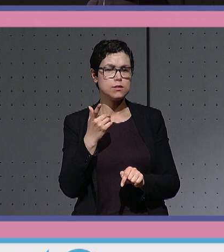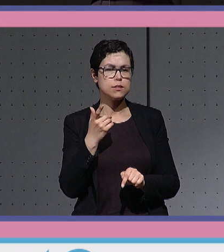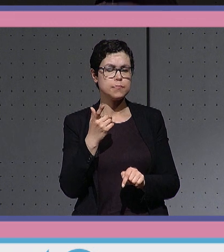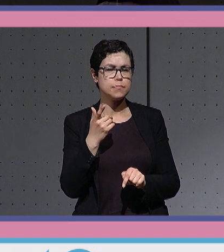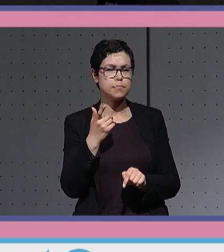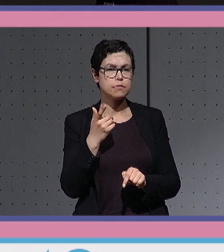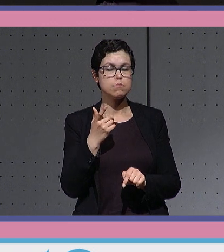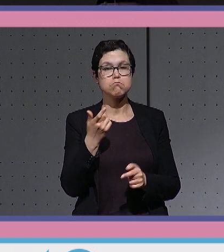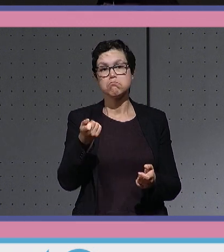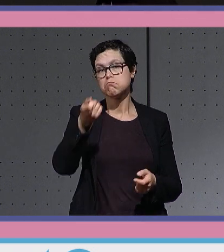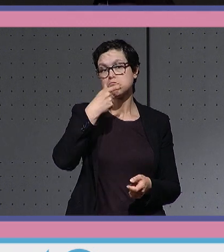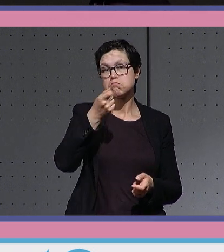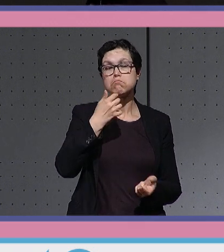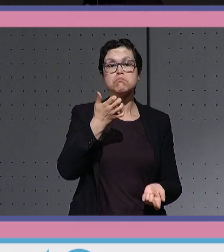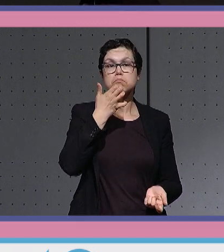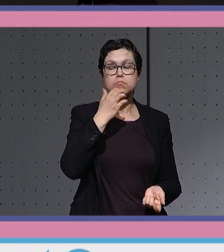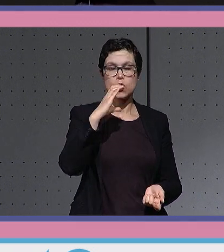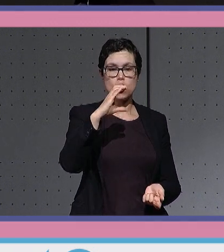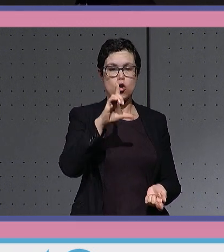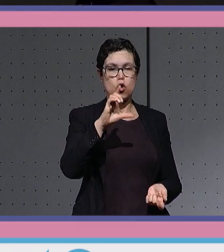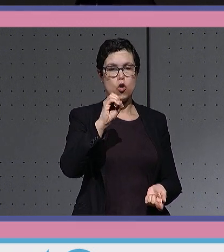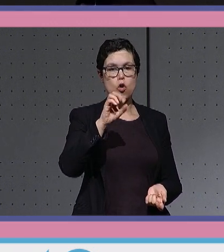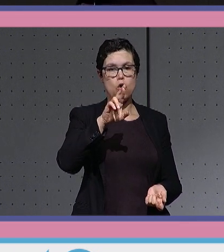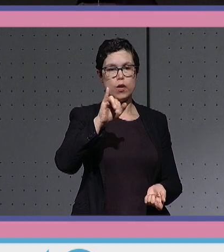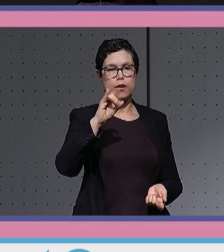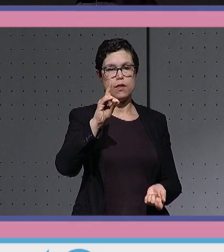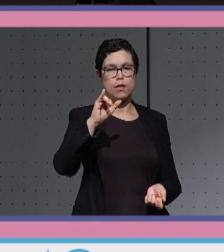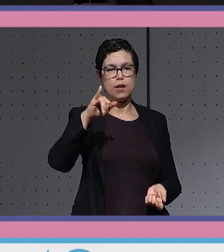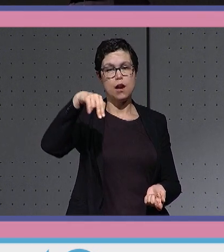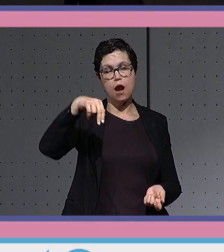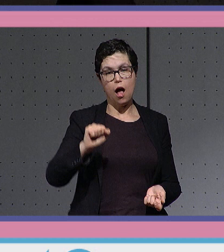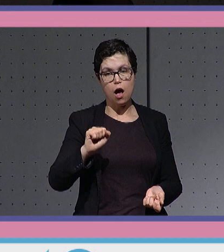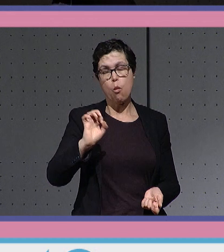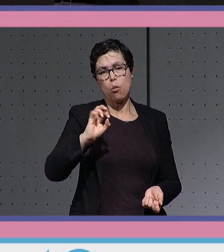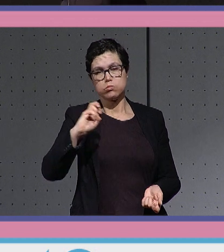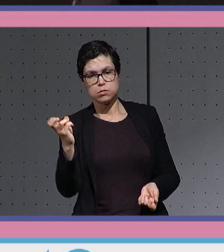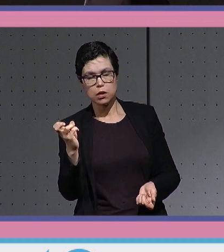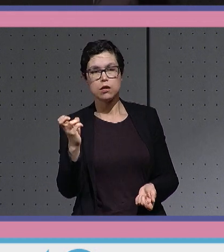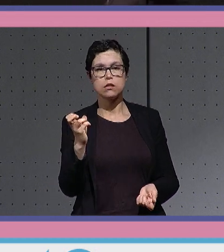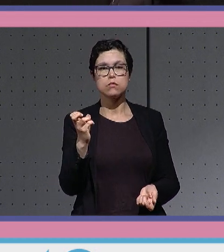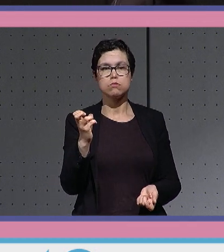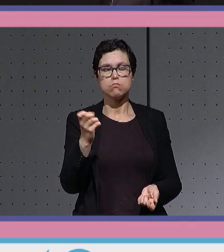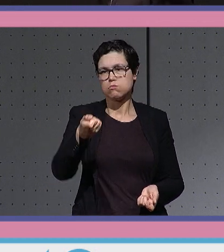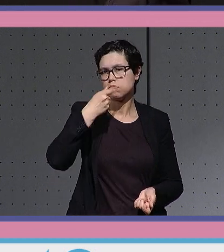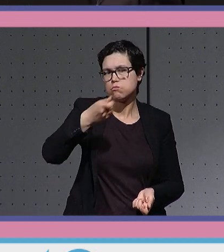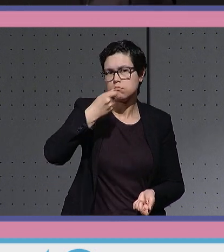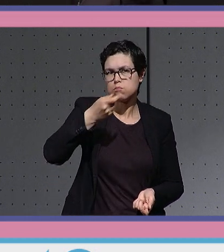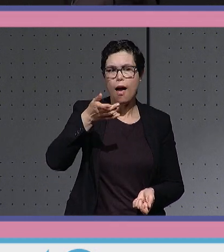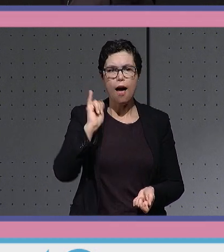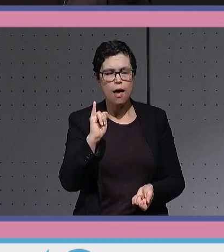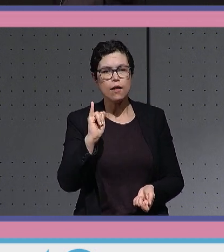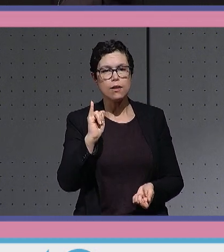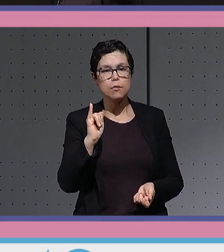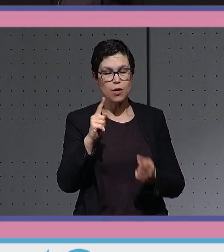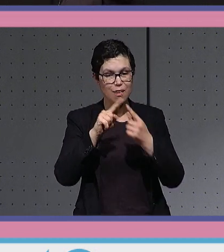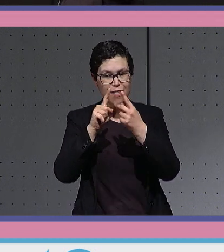frecuencia, como la clonidina y la guanfacina, que son medicaciones que son agonistas alfa-2. Entonces, todos esos